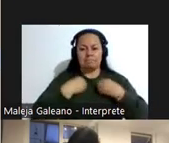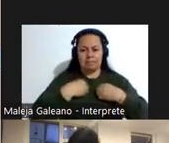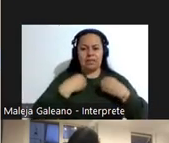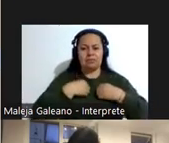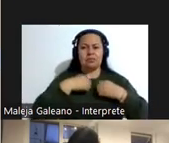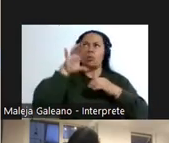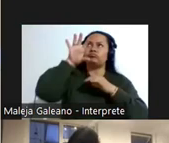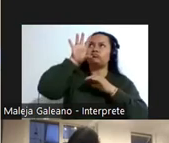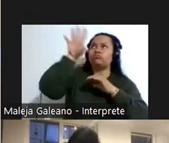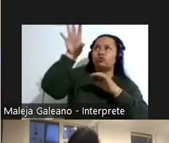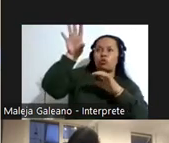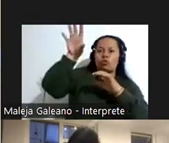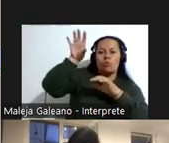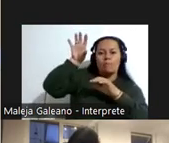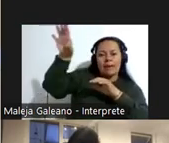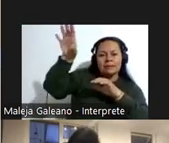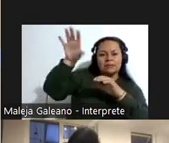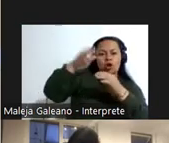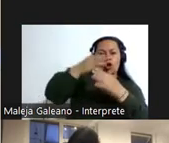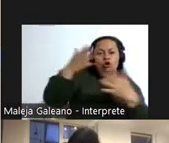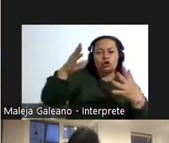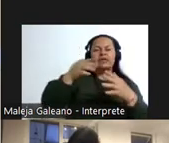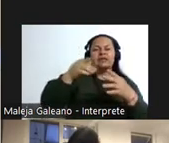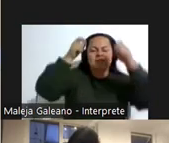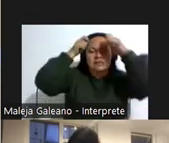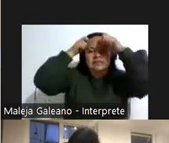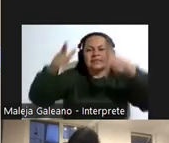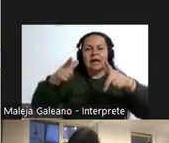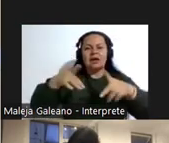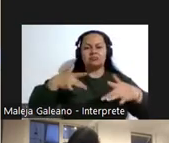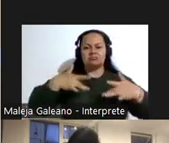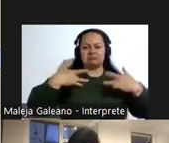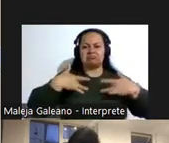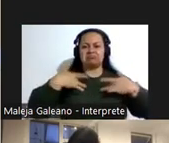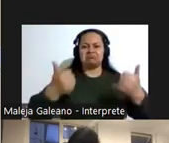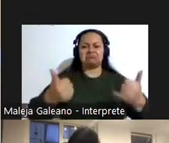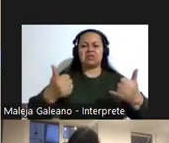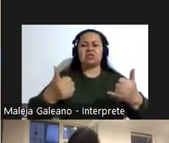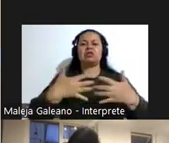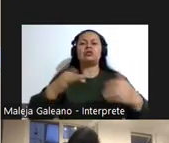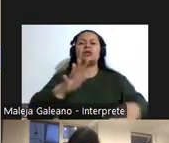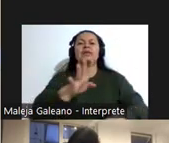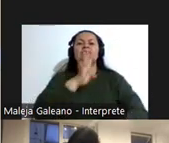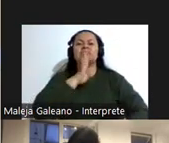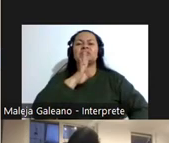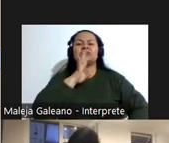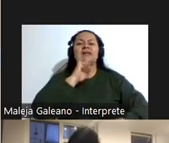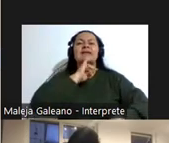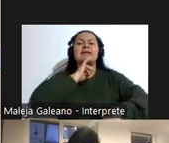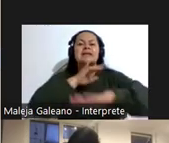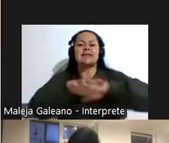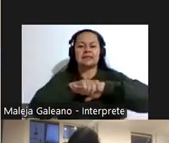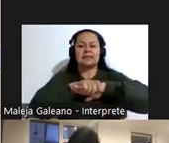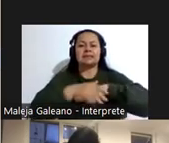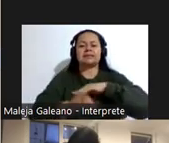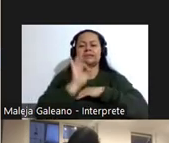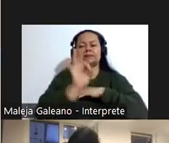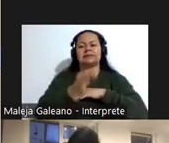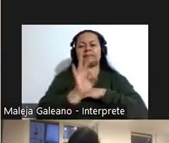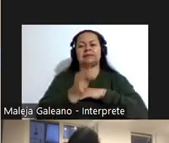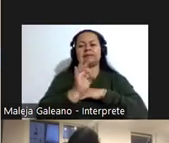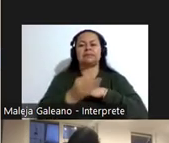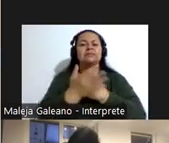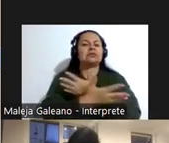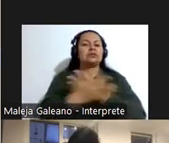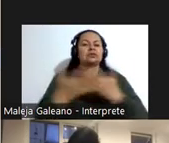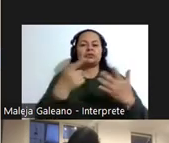país que se denomina Estado de Bienestar. Un país donde se habla inglés y donde constantemente alguien